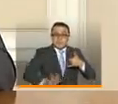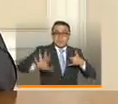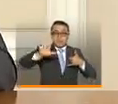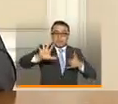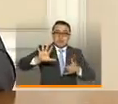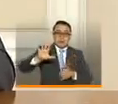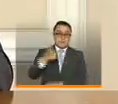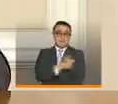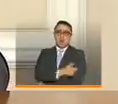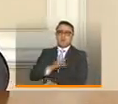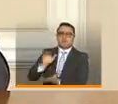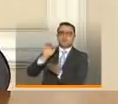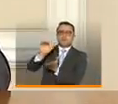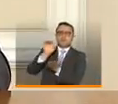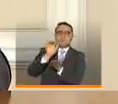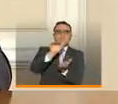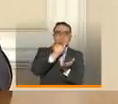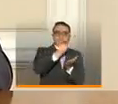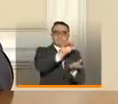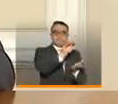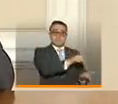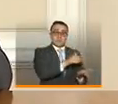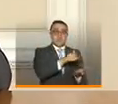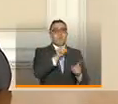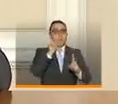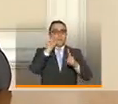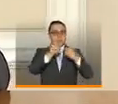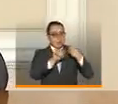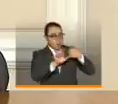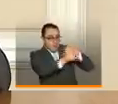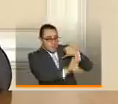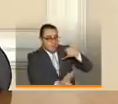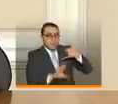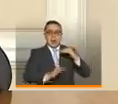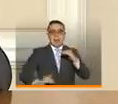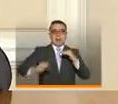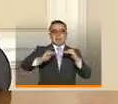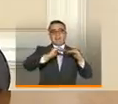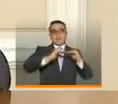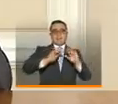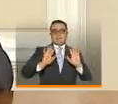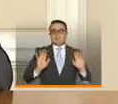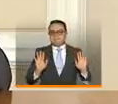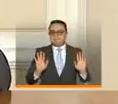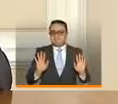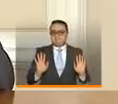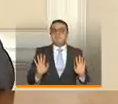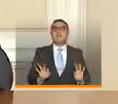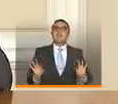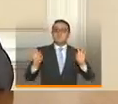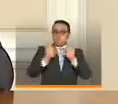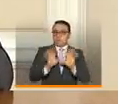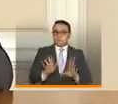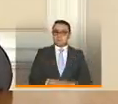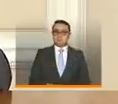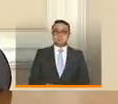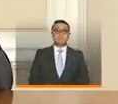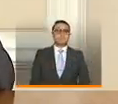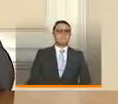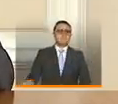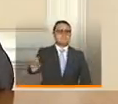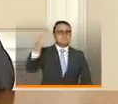donde un criterio muy importante, señor presidente, es la equidad entre territorios. Vamos a asegurar que no haya